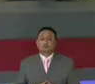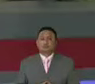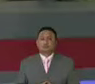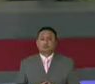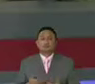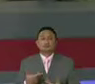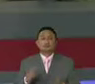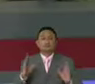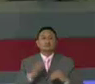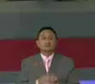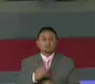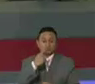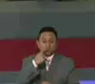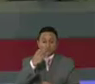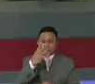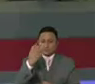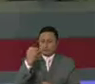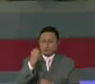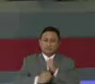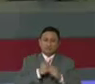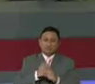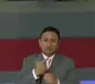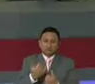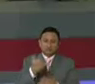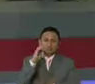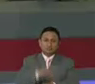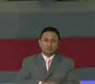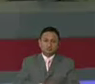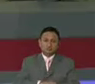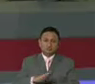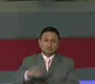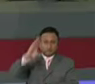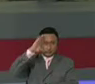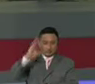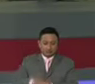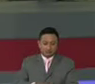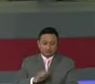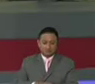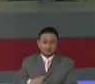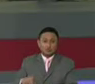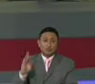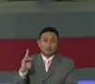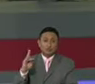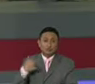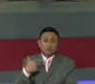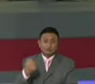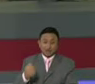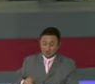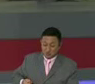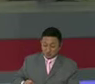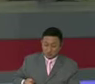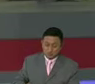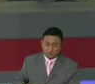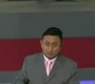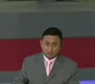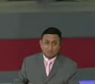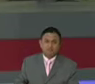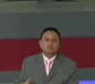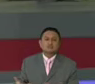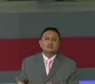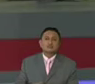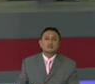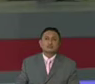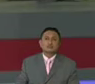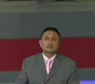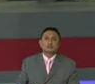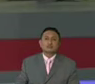Mucha atención, un hombre de 40 años de edad fue detenido por la policía tras intentar matar a su esposa con un cuchillo. El hecho ocurrió